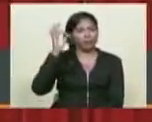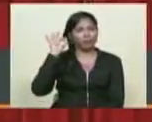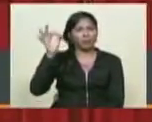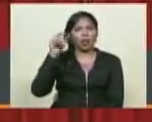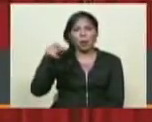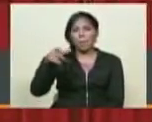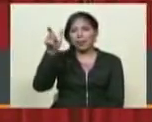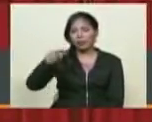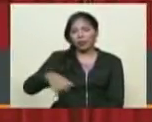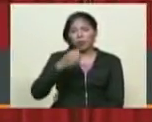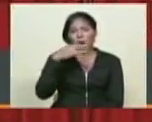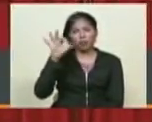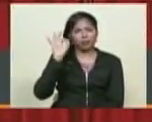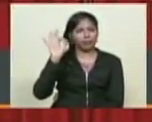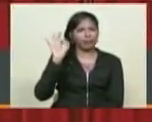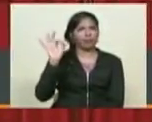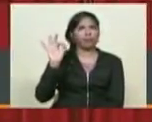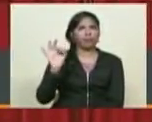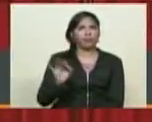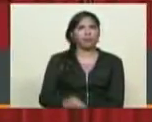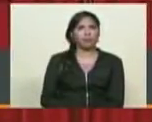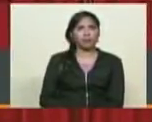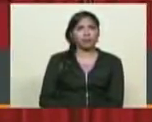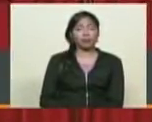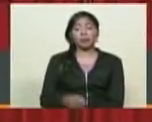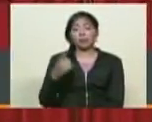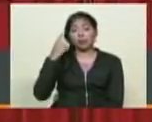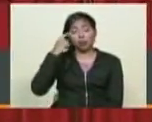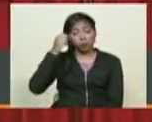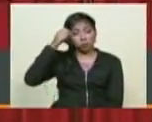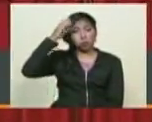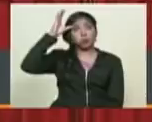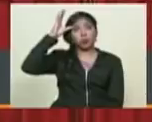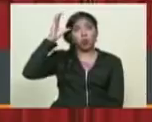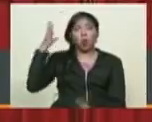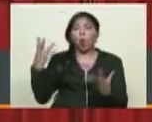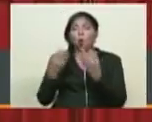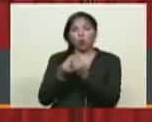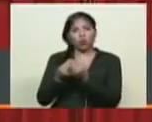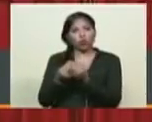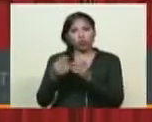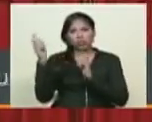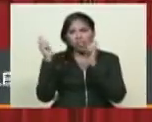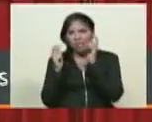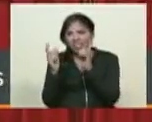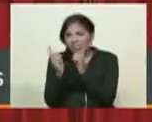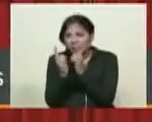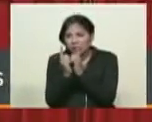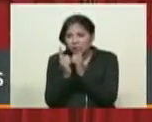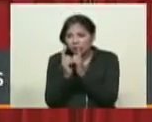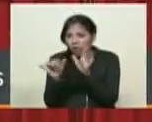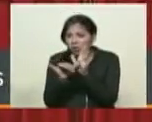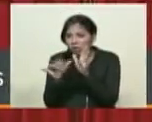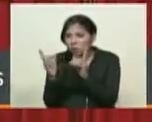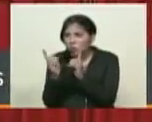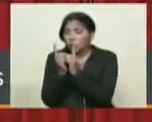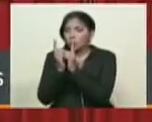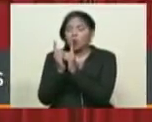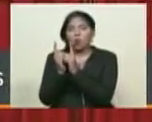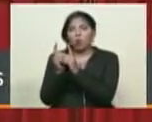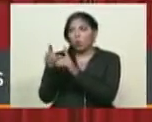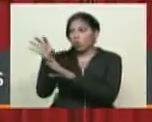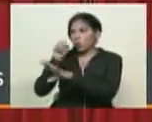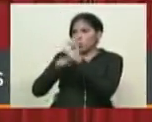Farías. Tremenda camarada, formada políticamente, estuvo con Hugo Chávez ahí, cerquitica,